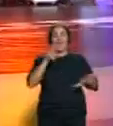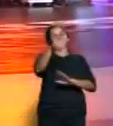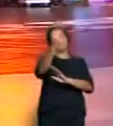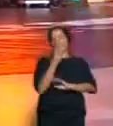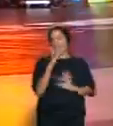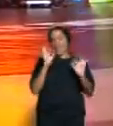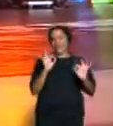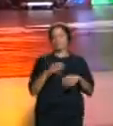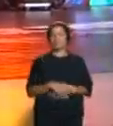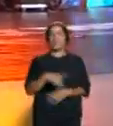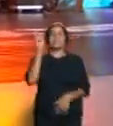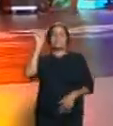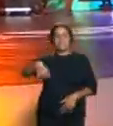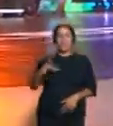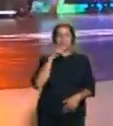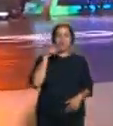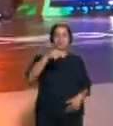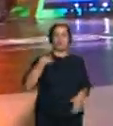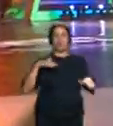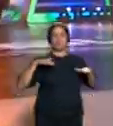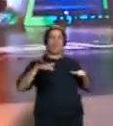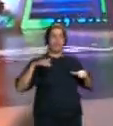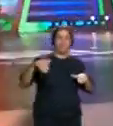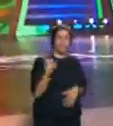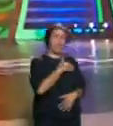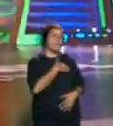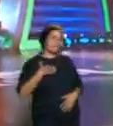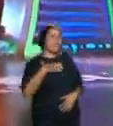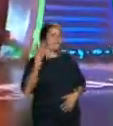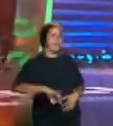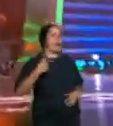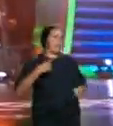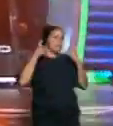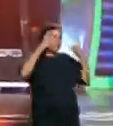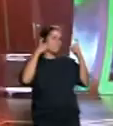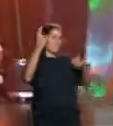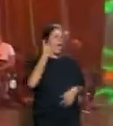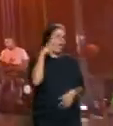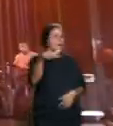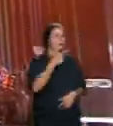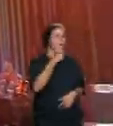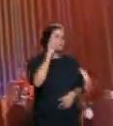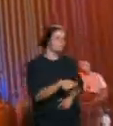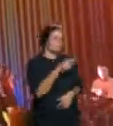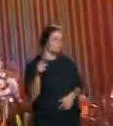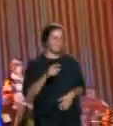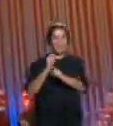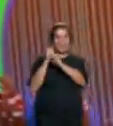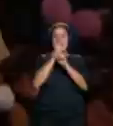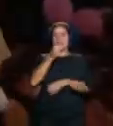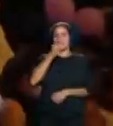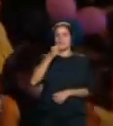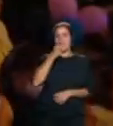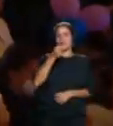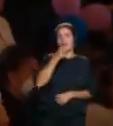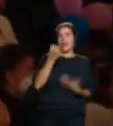También por ti puedo rapear, lo intentaré si te llega a gustar. La Sonora, oye,